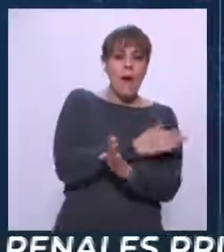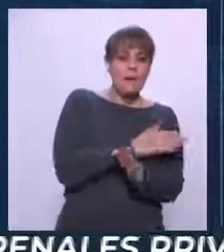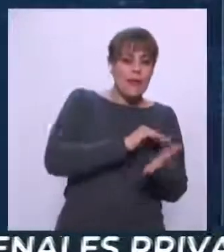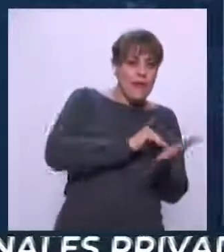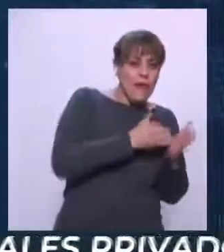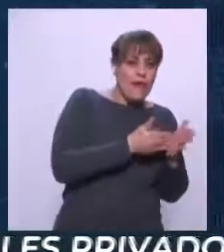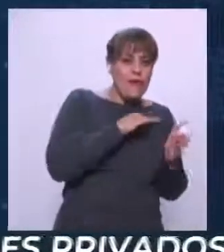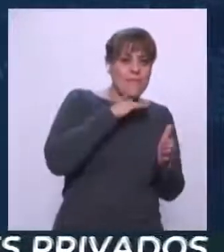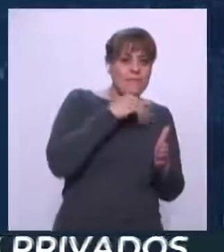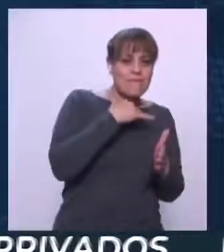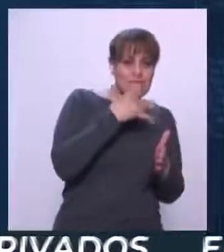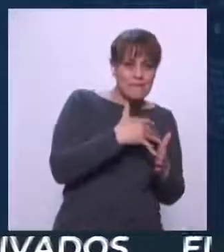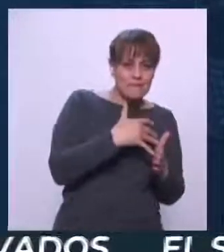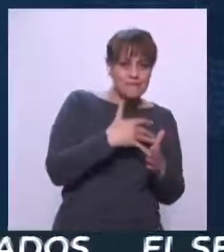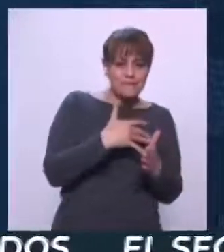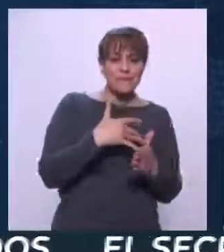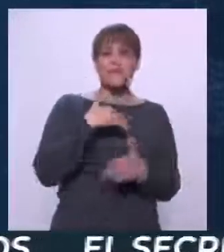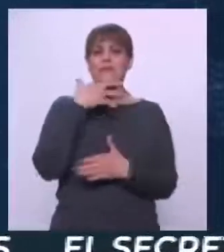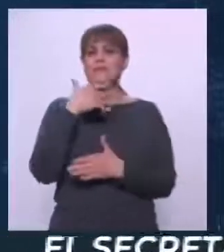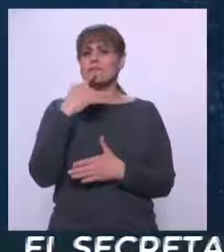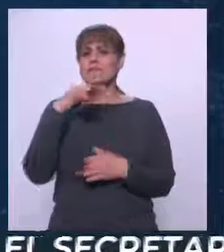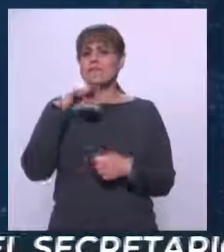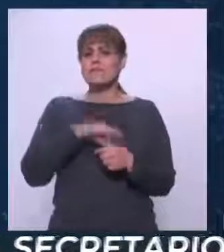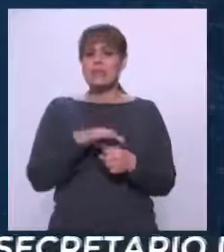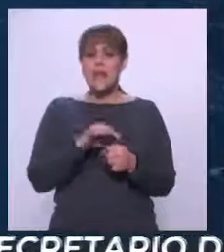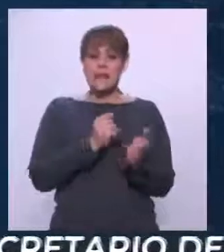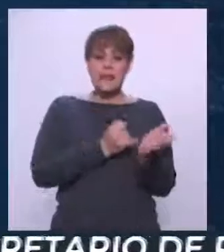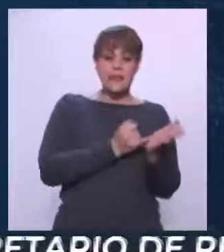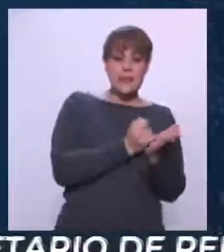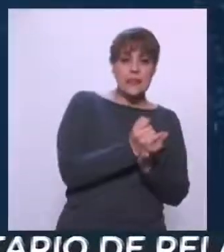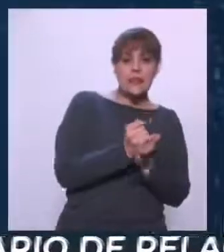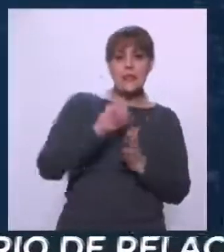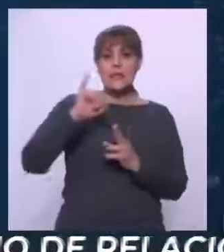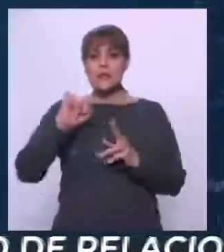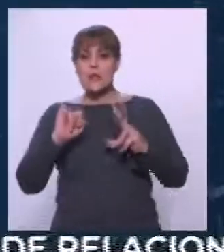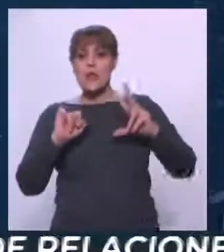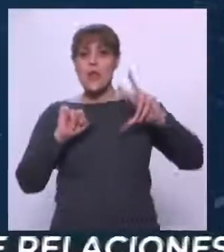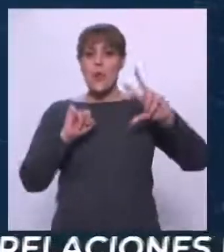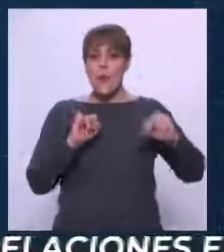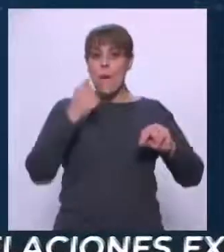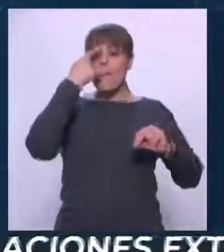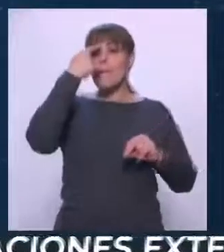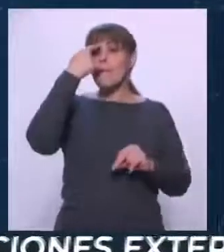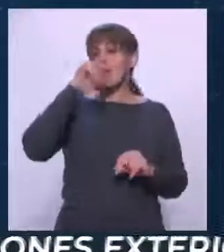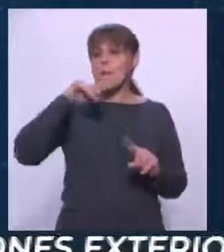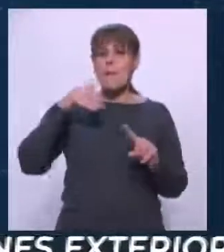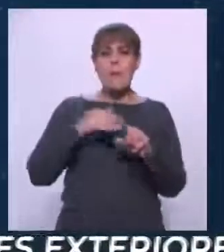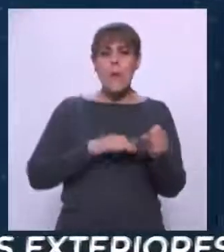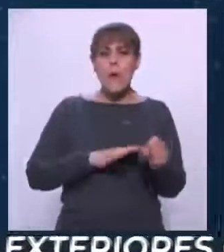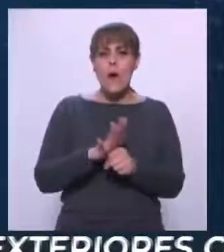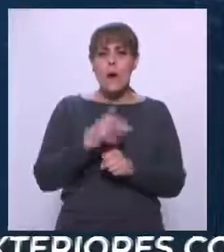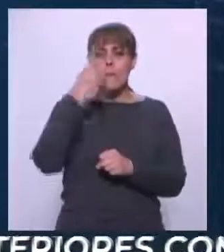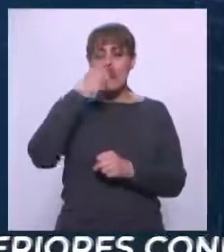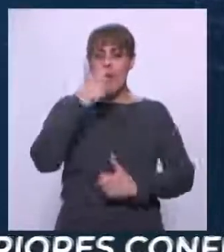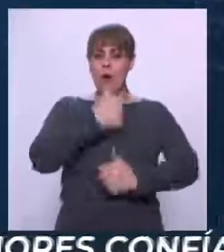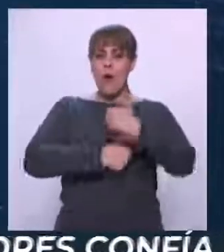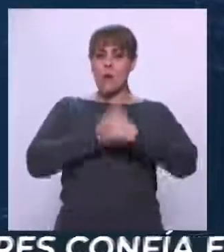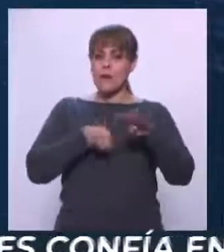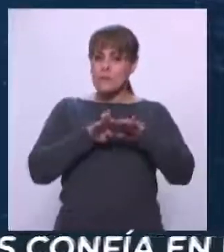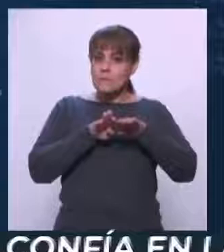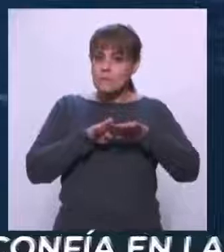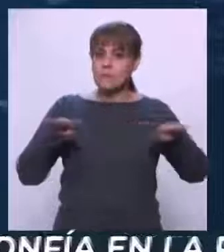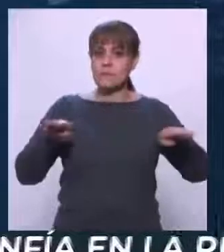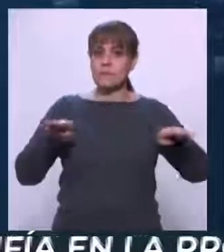es tomar decisiones o no tomar decisiones para la competencia equitativa